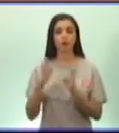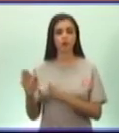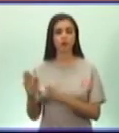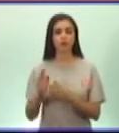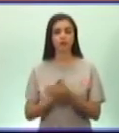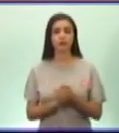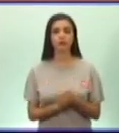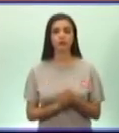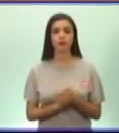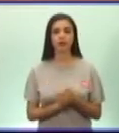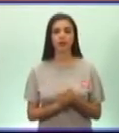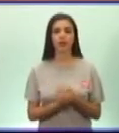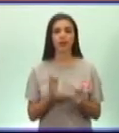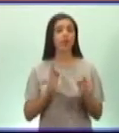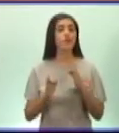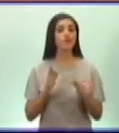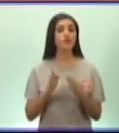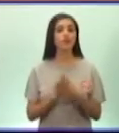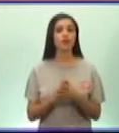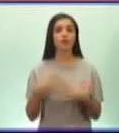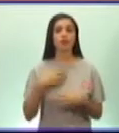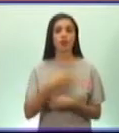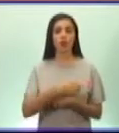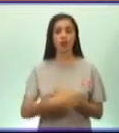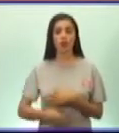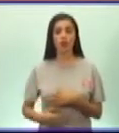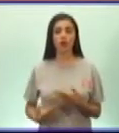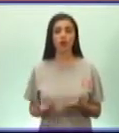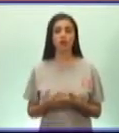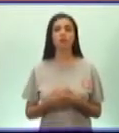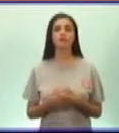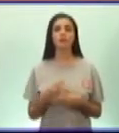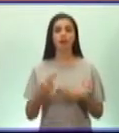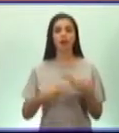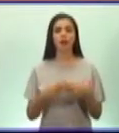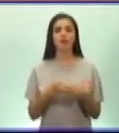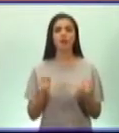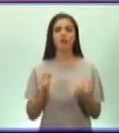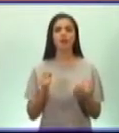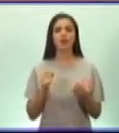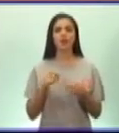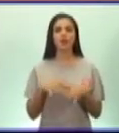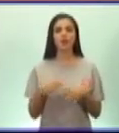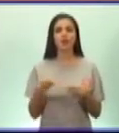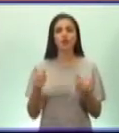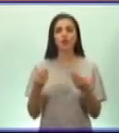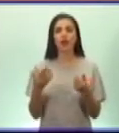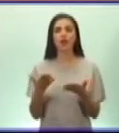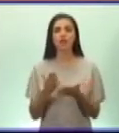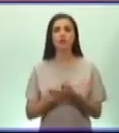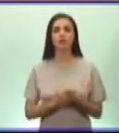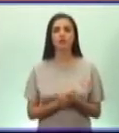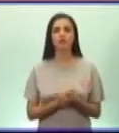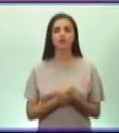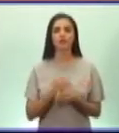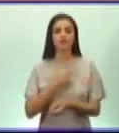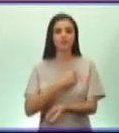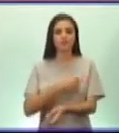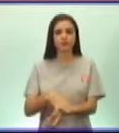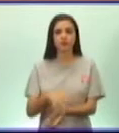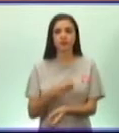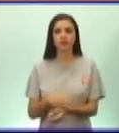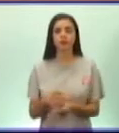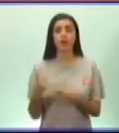funcionamiento el organismo también elabora sustancias de desecho. Estas sustancias